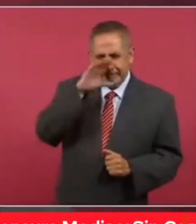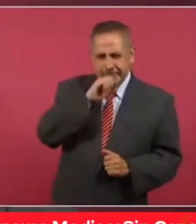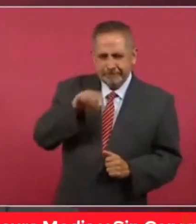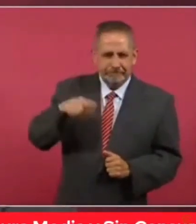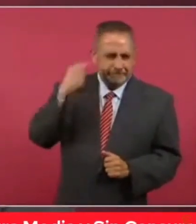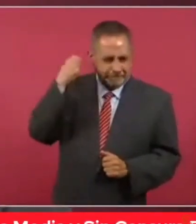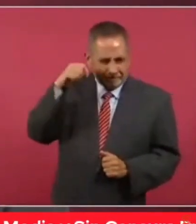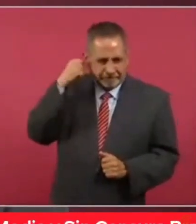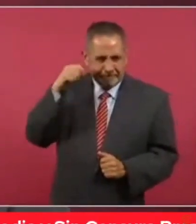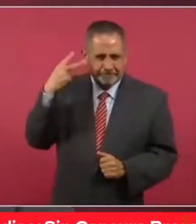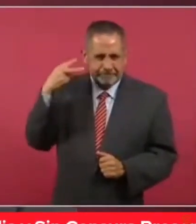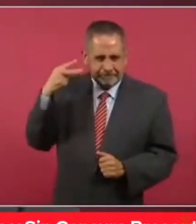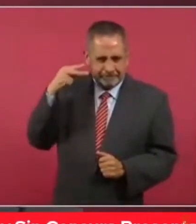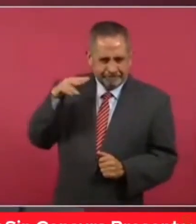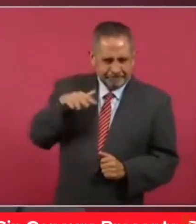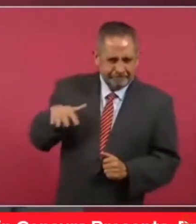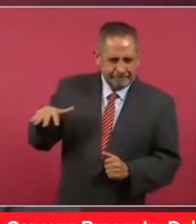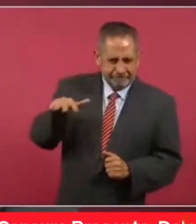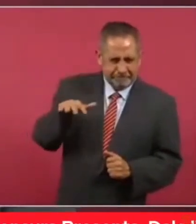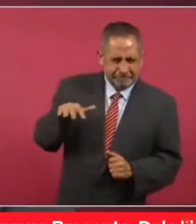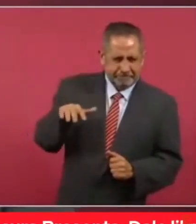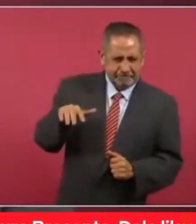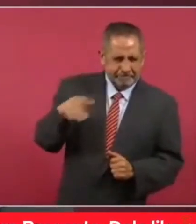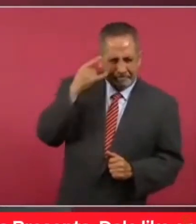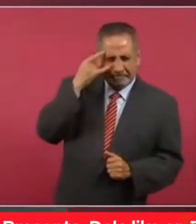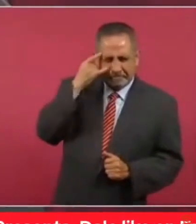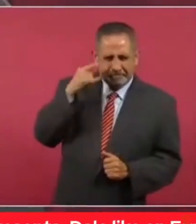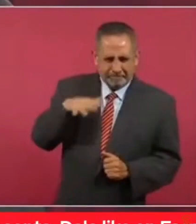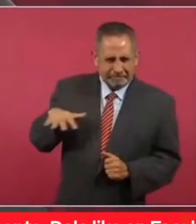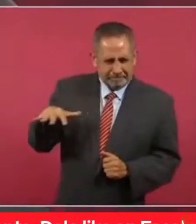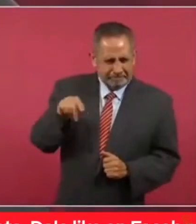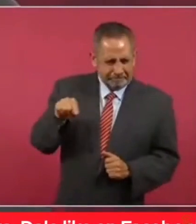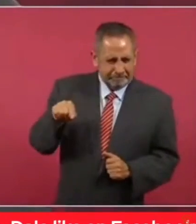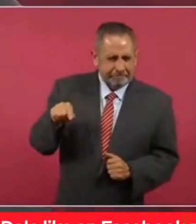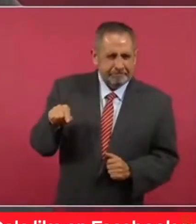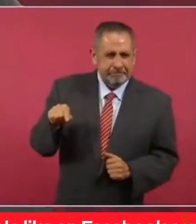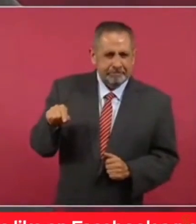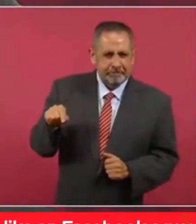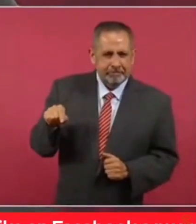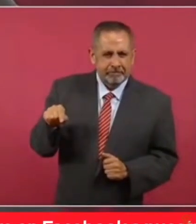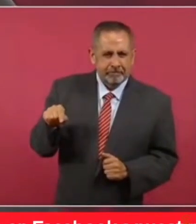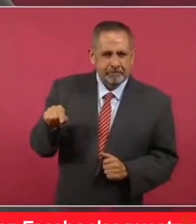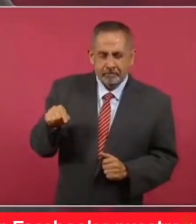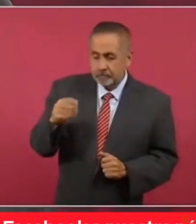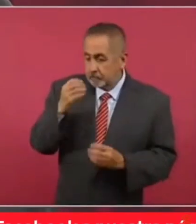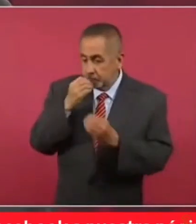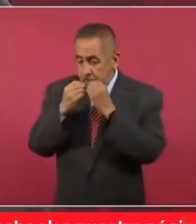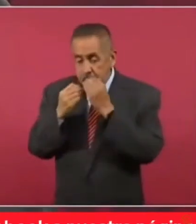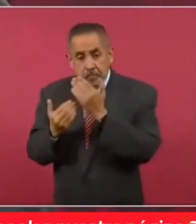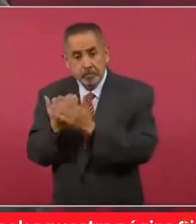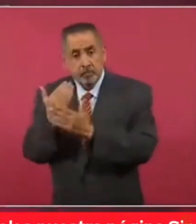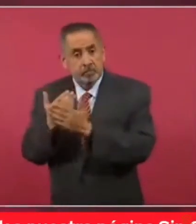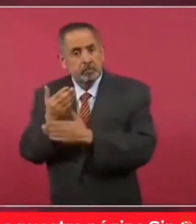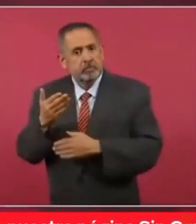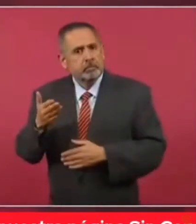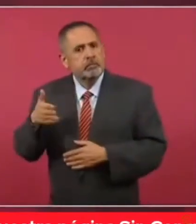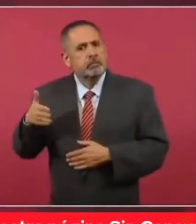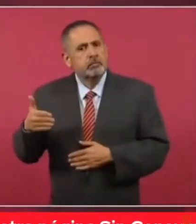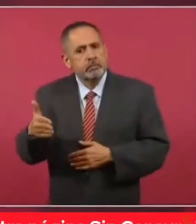en Tabasco y en Veracruz, Campeche, se desayuna